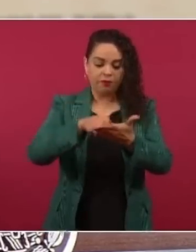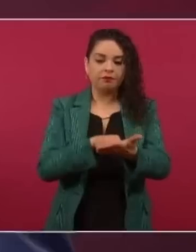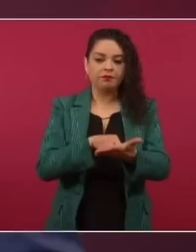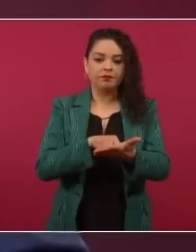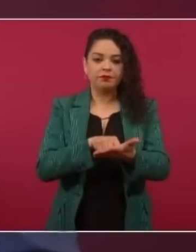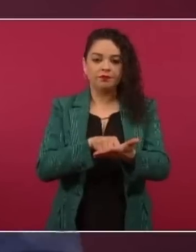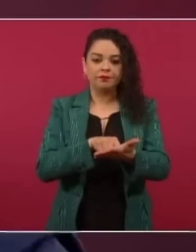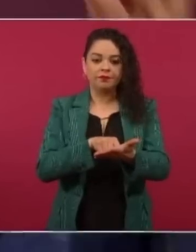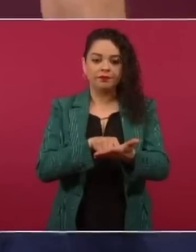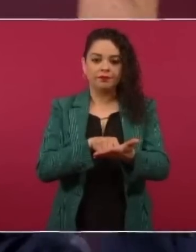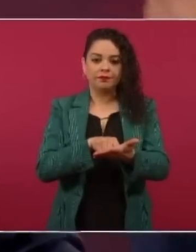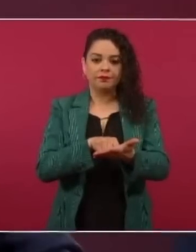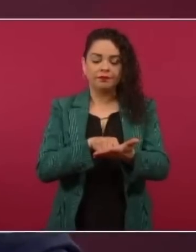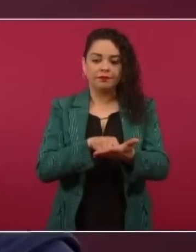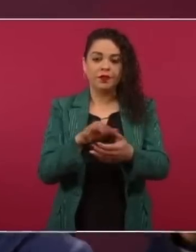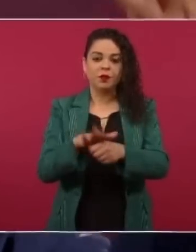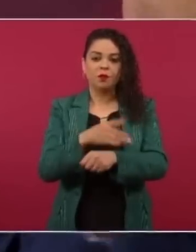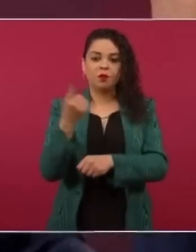y